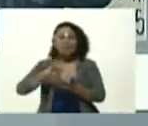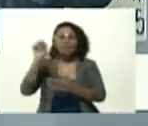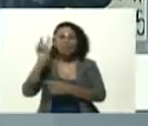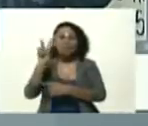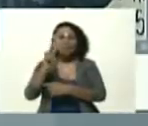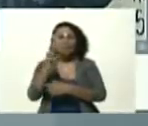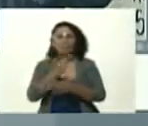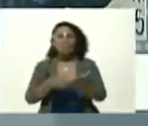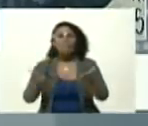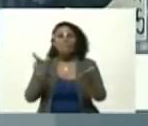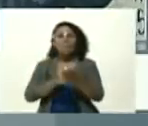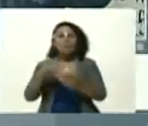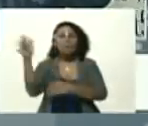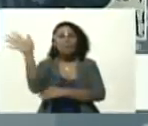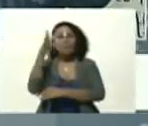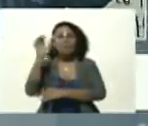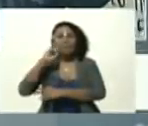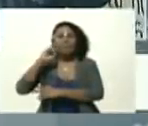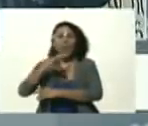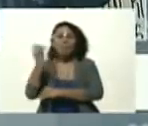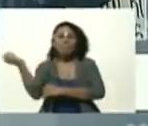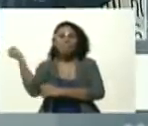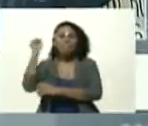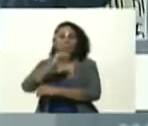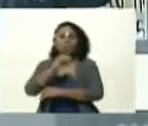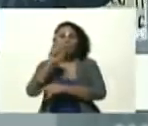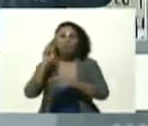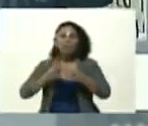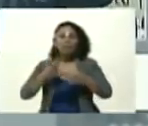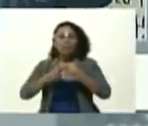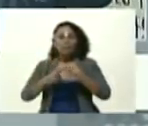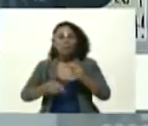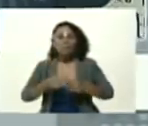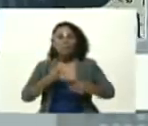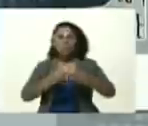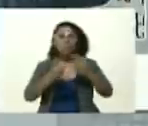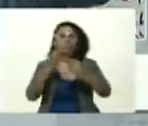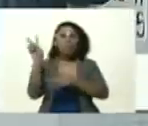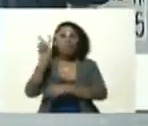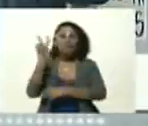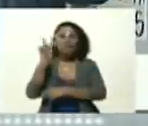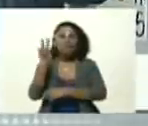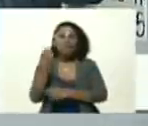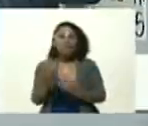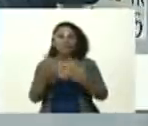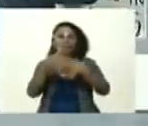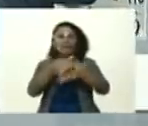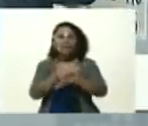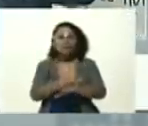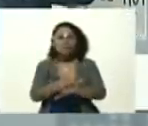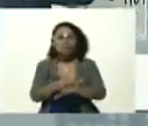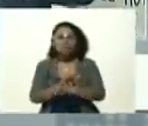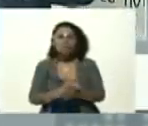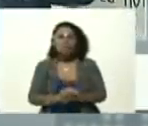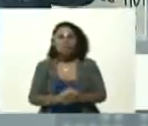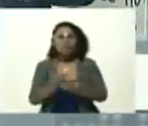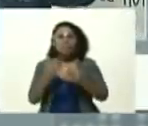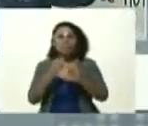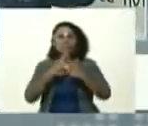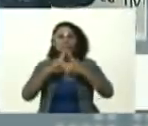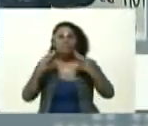retomando sus banderas históricas, venciendo las sombras y construyendo una Venezuela que sea incluyente para